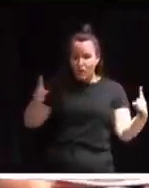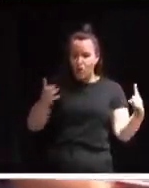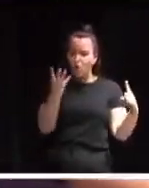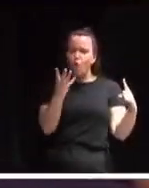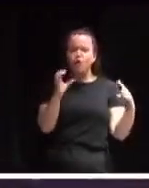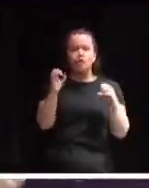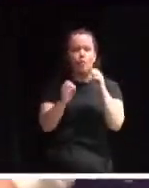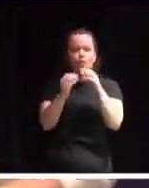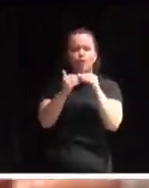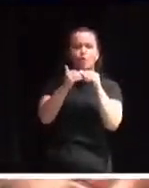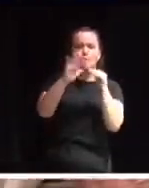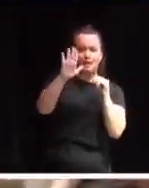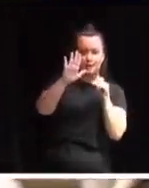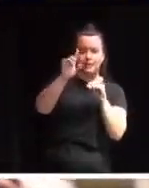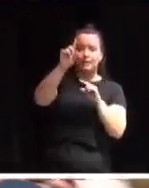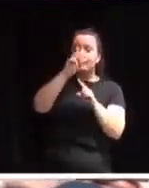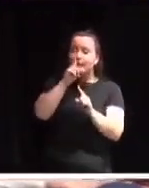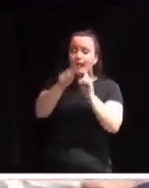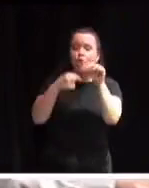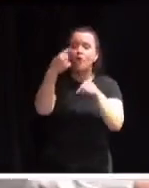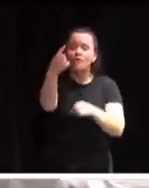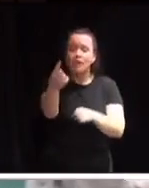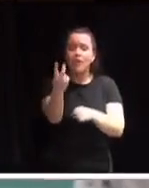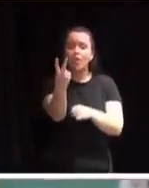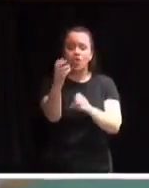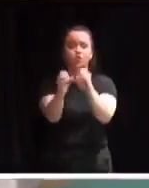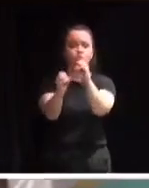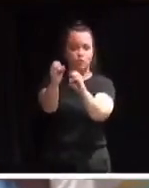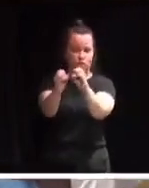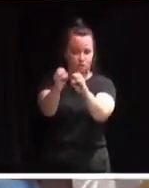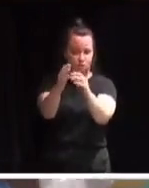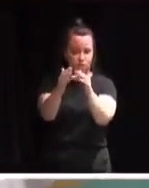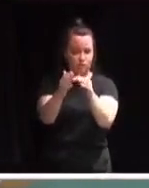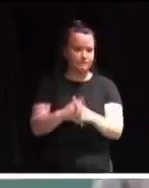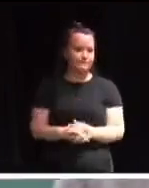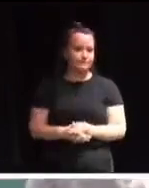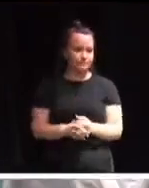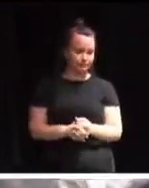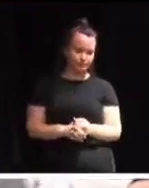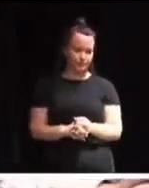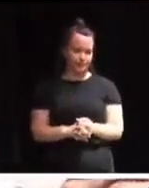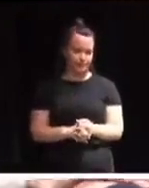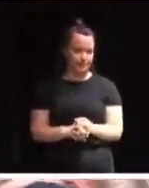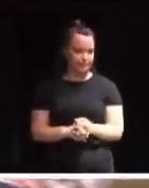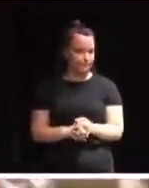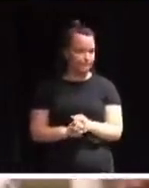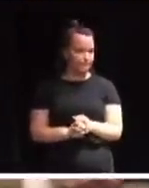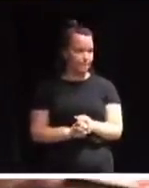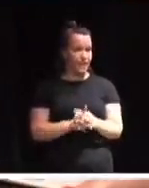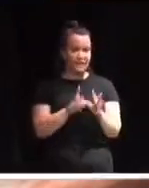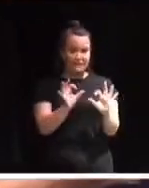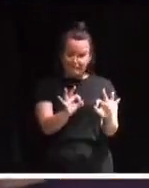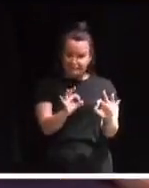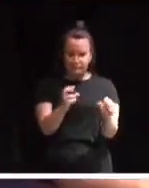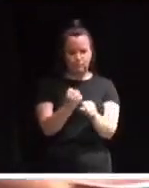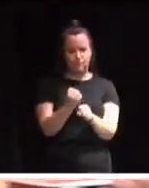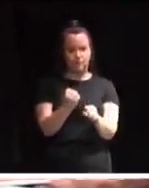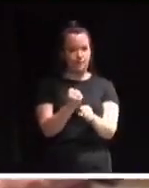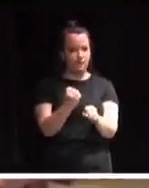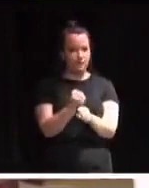y 2% el año que viene 3% el año que viene y el otro año también Así es como se trabaja